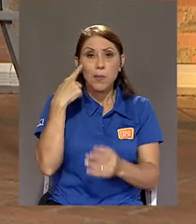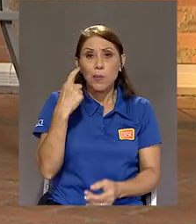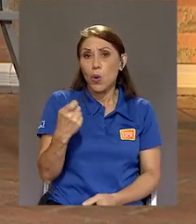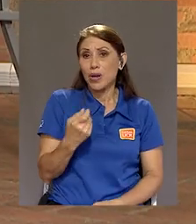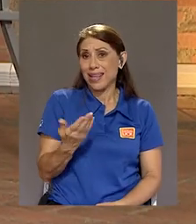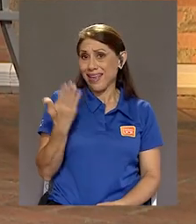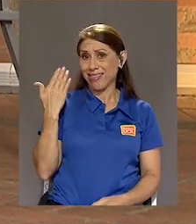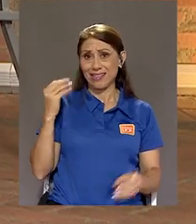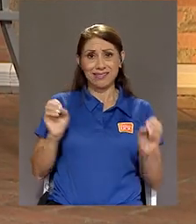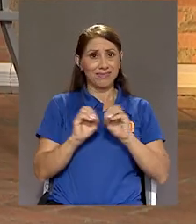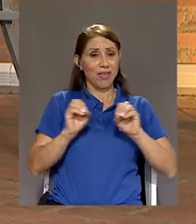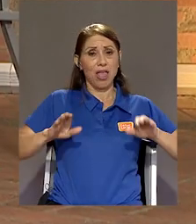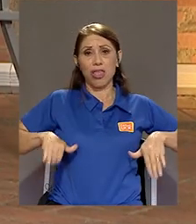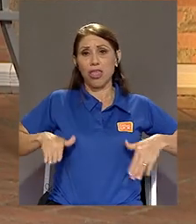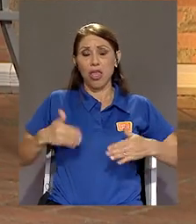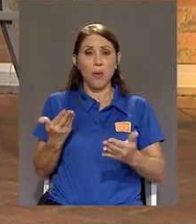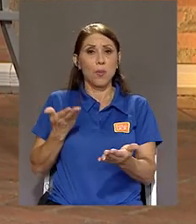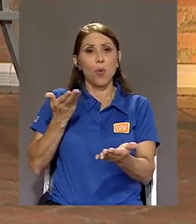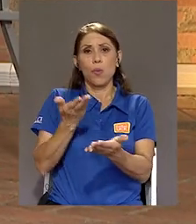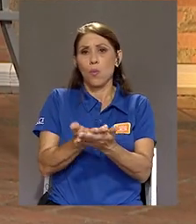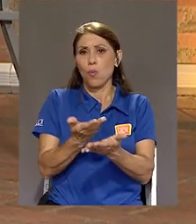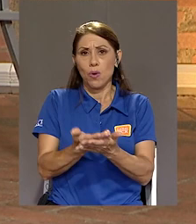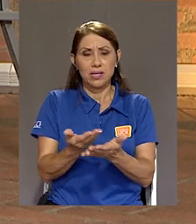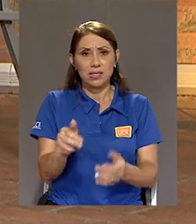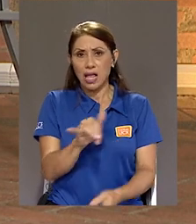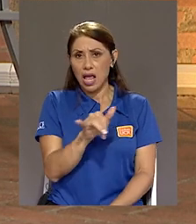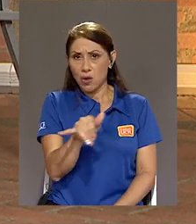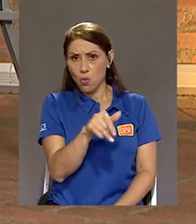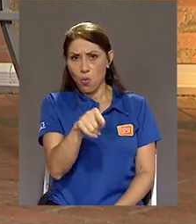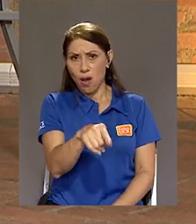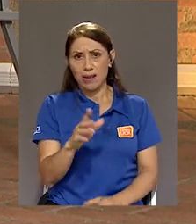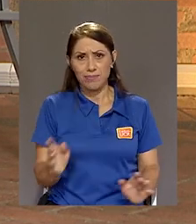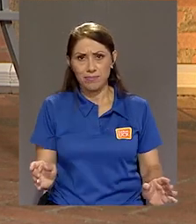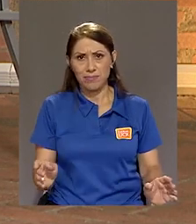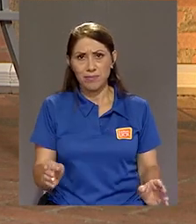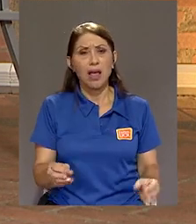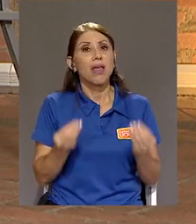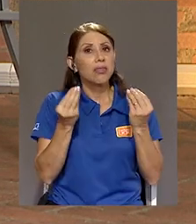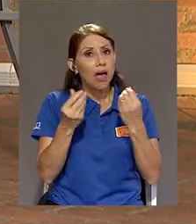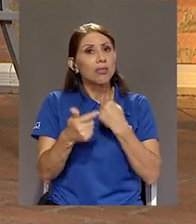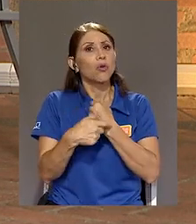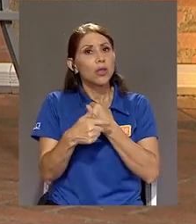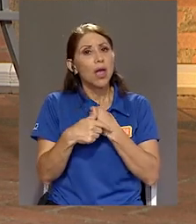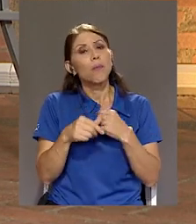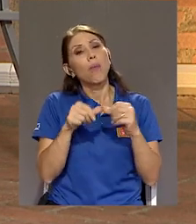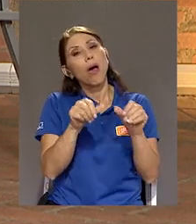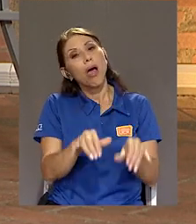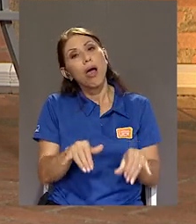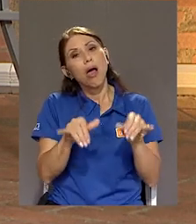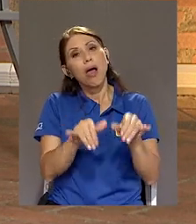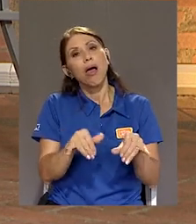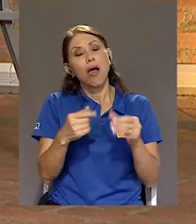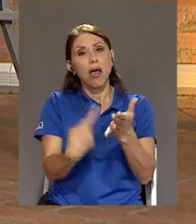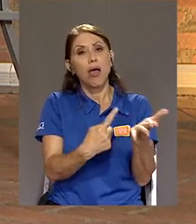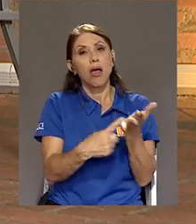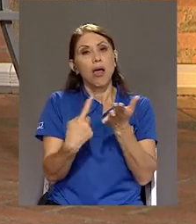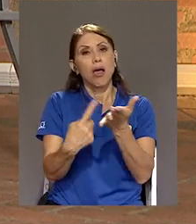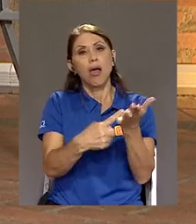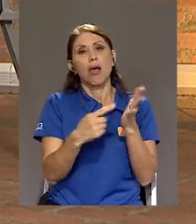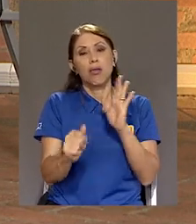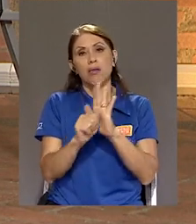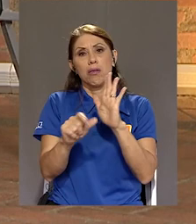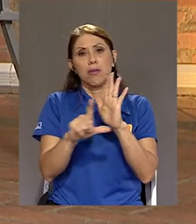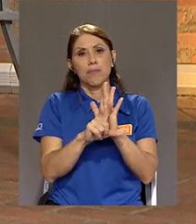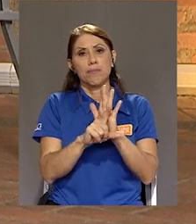otra propuesta de esta naturaleza se había, le había quitado tanto tiempo a la Asamblea Legislativa para discutirlas.